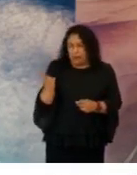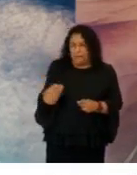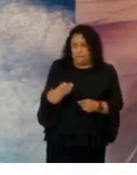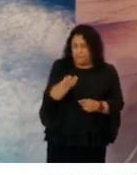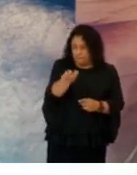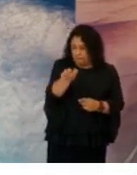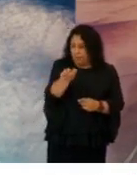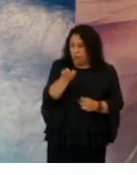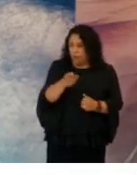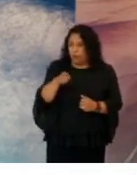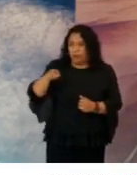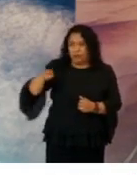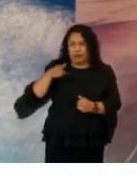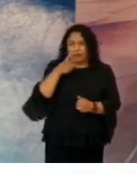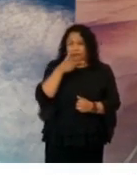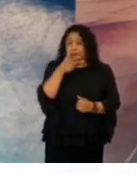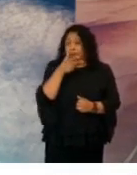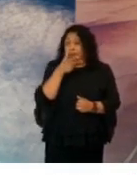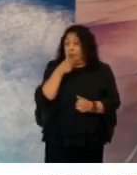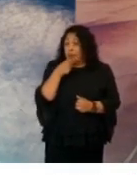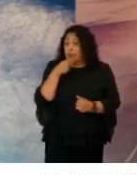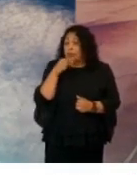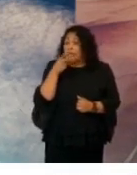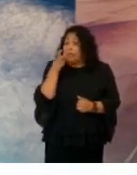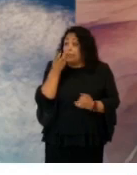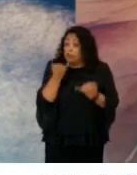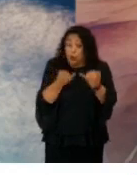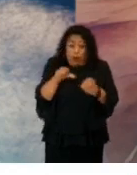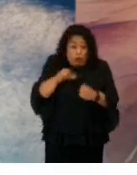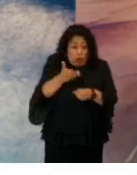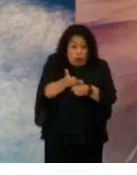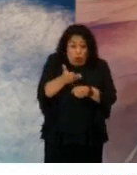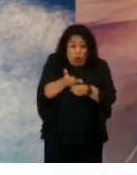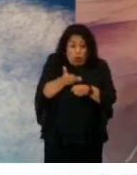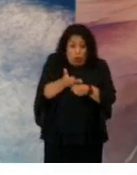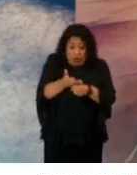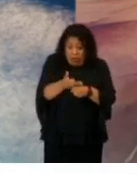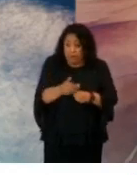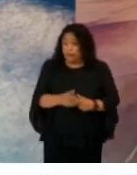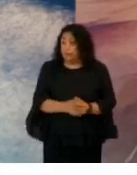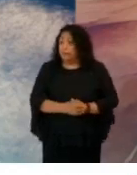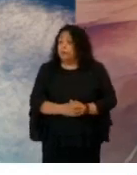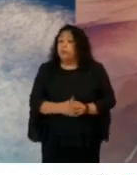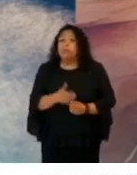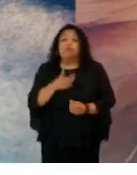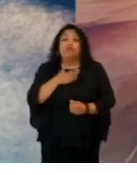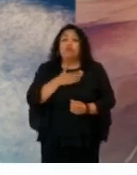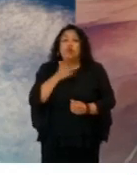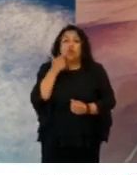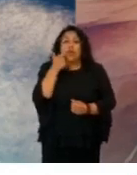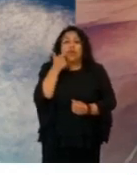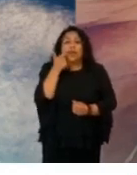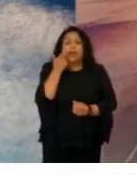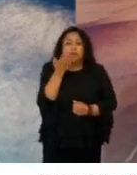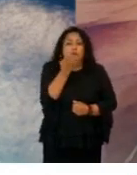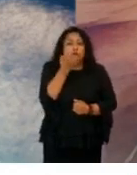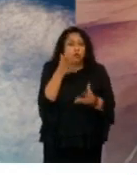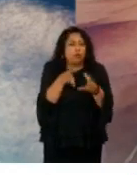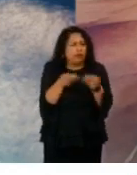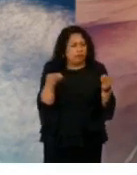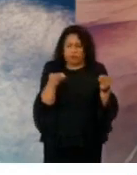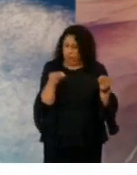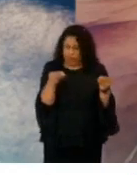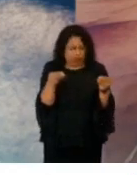propone Ricardo. Ese es el gran juego que hay en este momento. Nosotros no queremos que la escuela